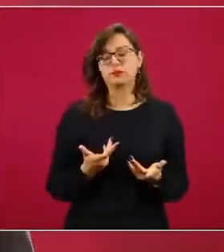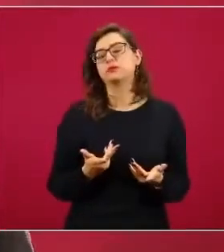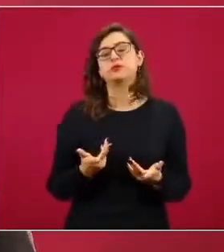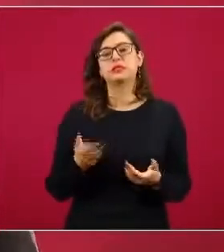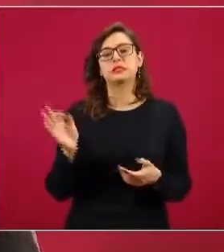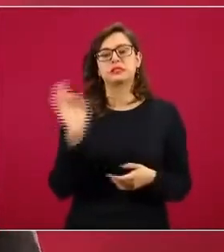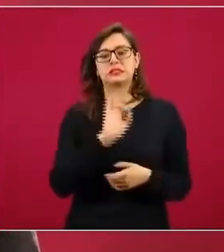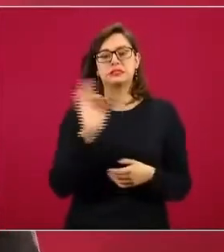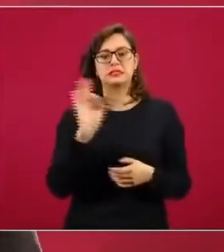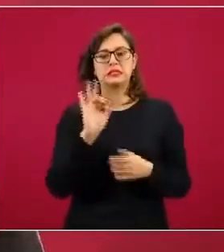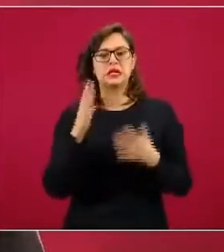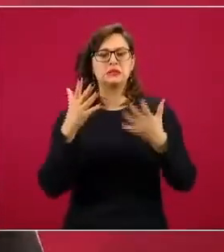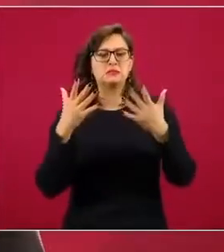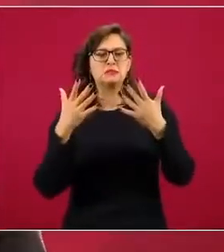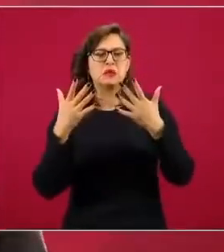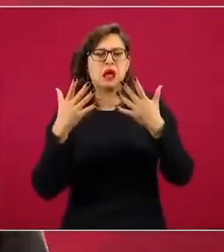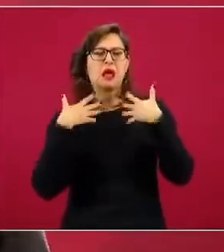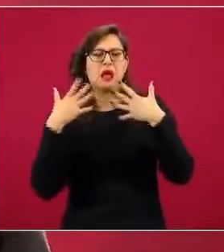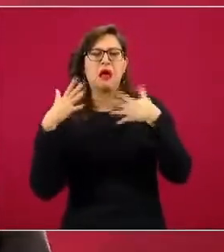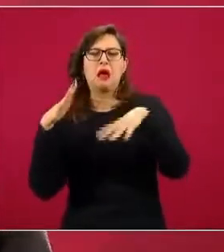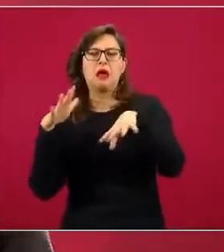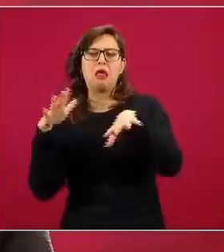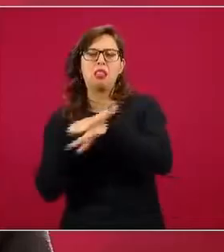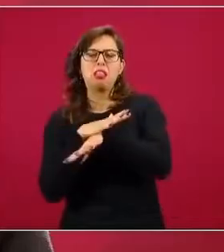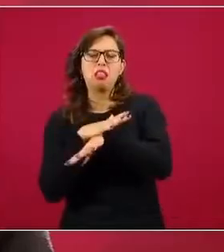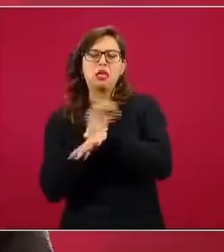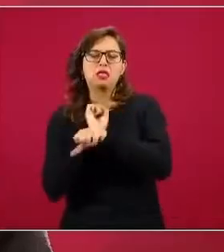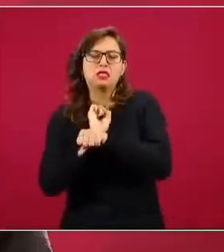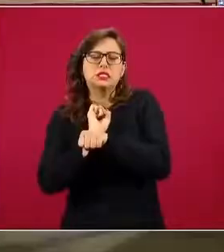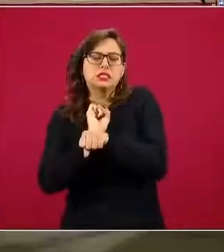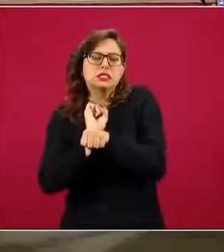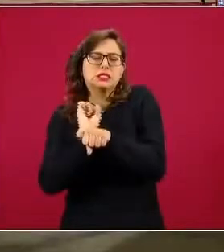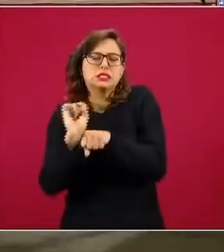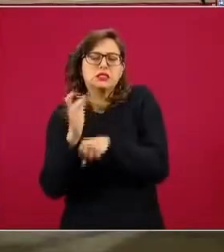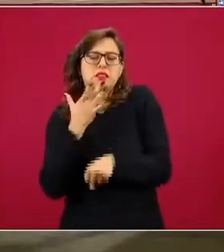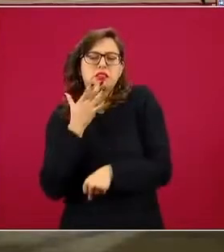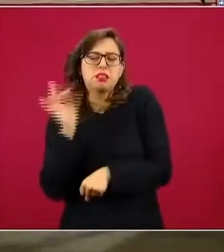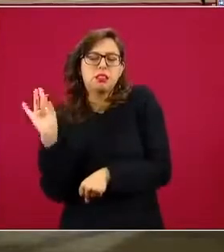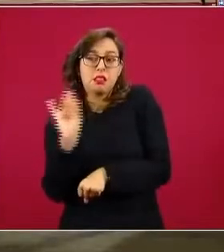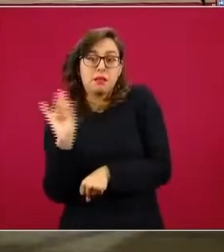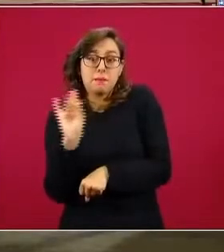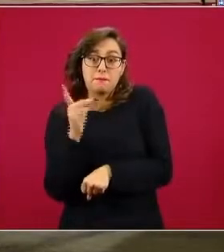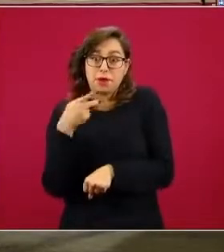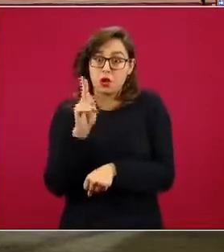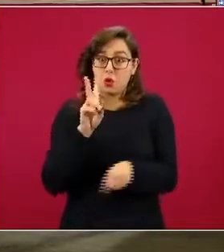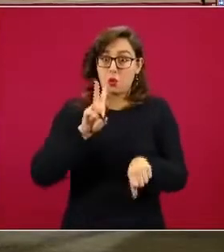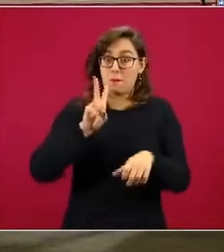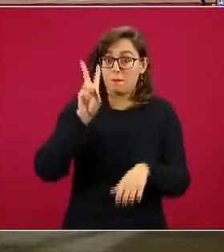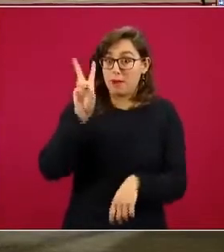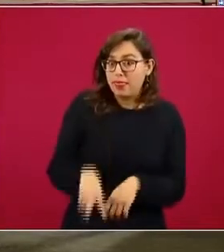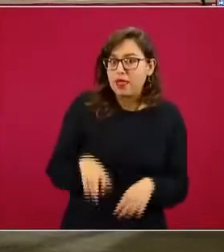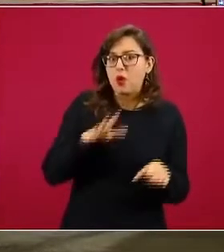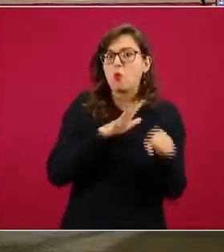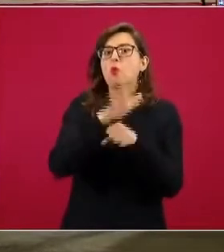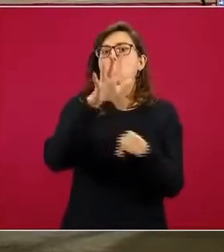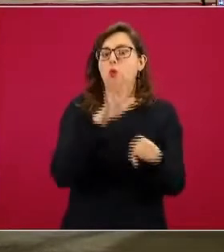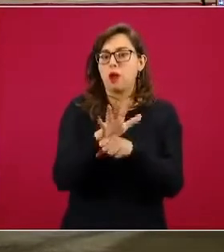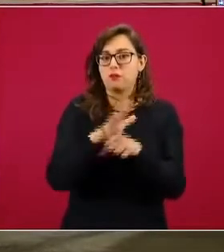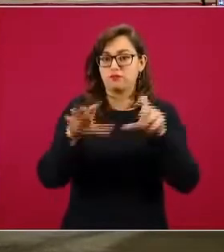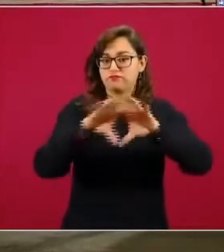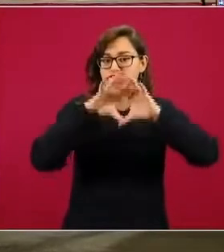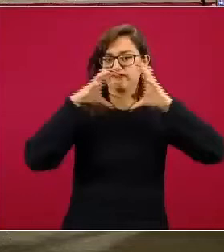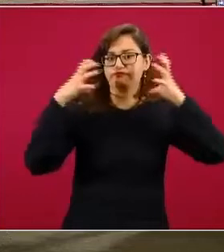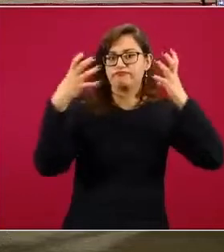un término para suavizar una realidad que es causada por los seres humanos, que es que se está calentando el planeta en virtud de que se